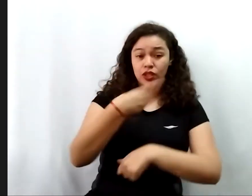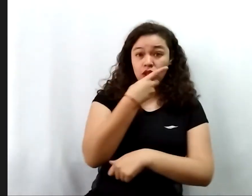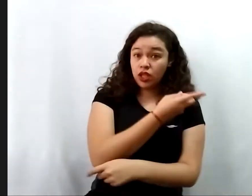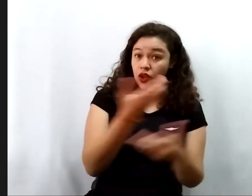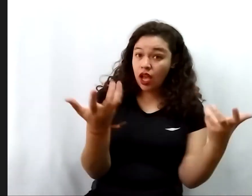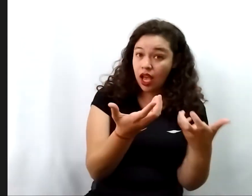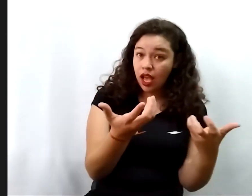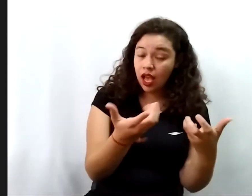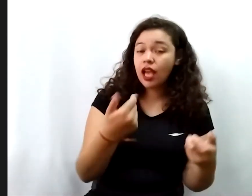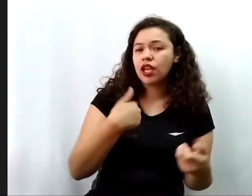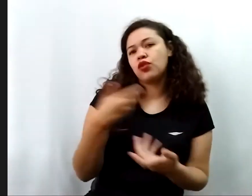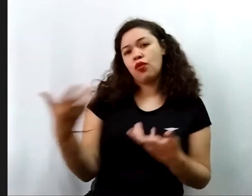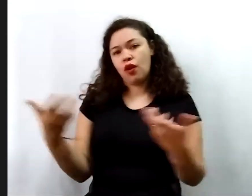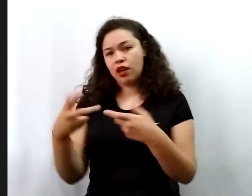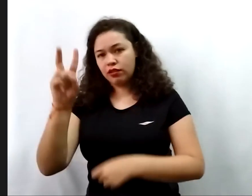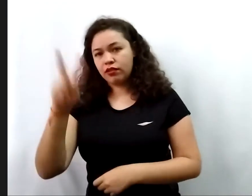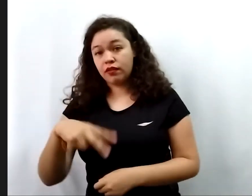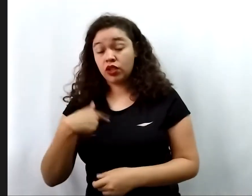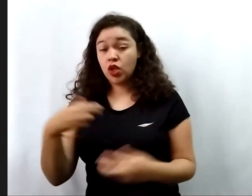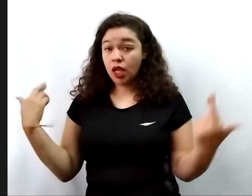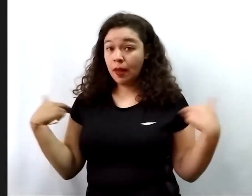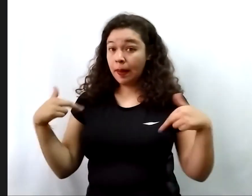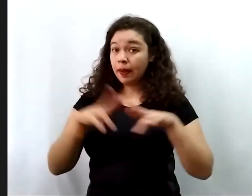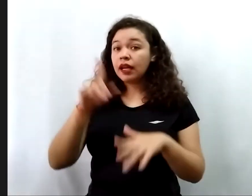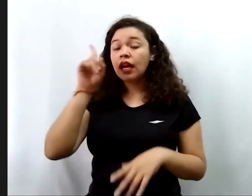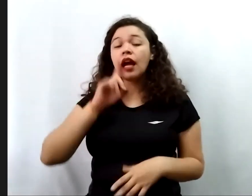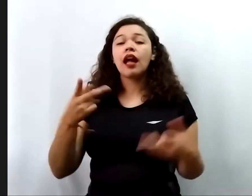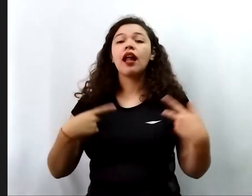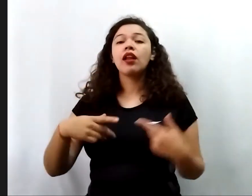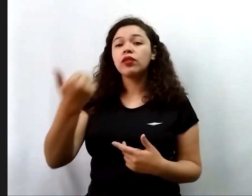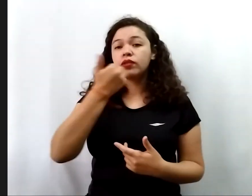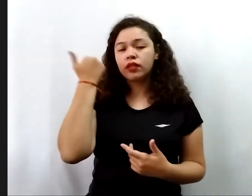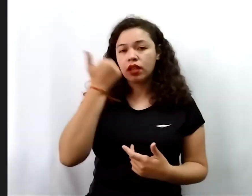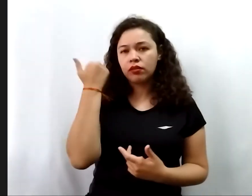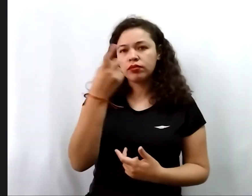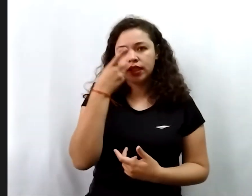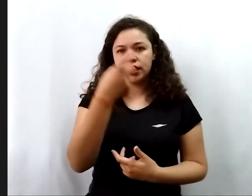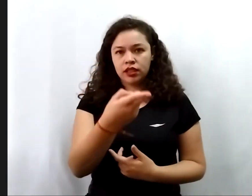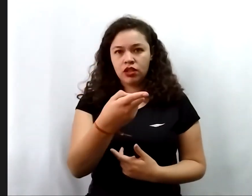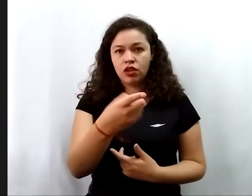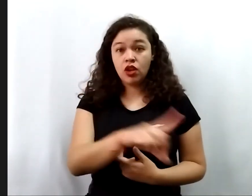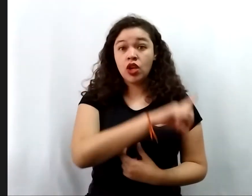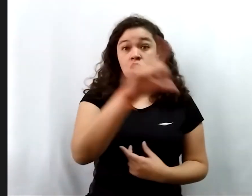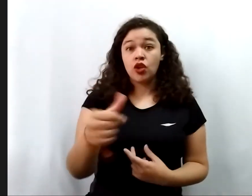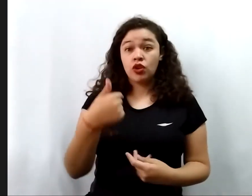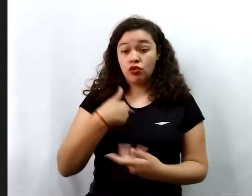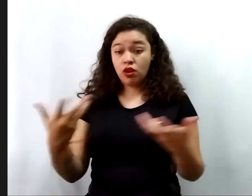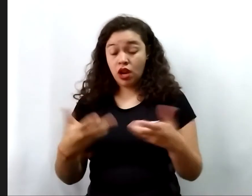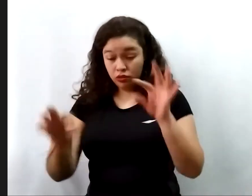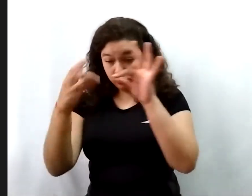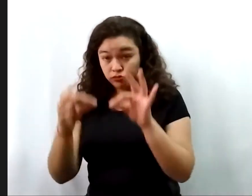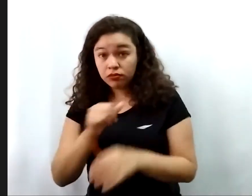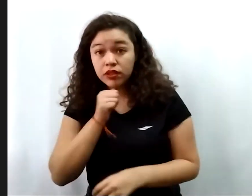y hacerlo. Yo como maestra, si yo a mis alumnos les digo algo y no lo hago y no lo cumplo, ¿tú